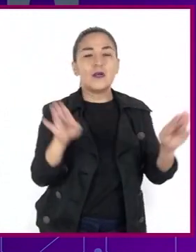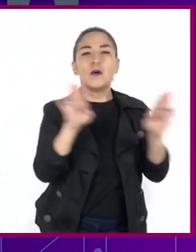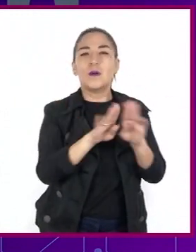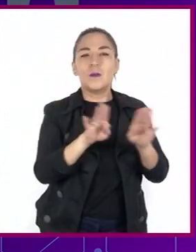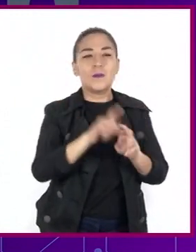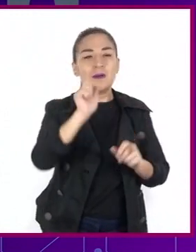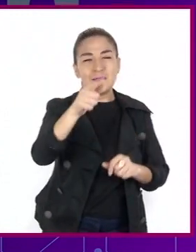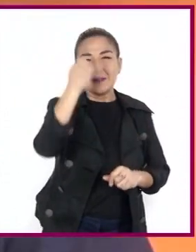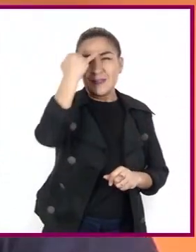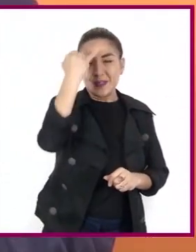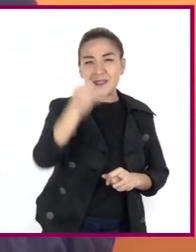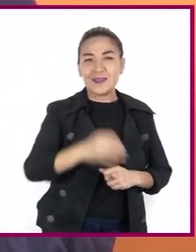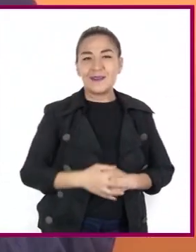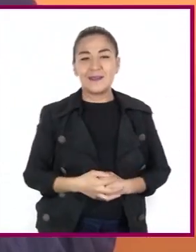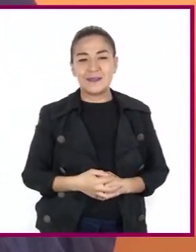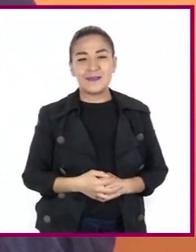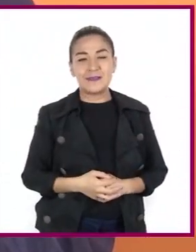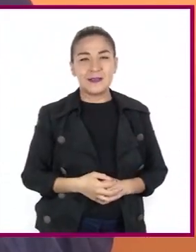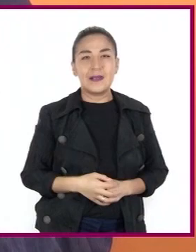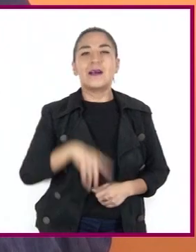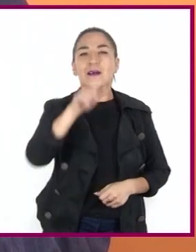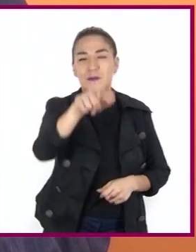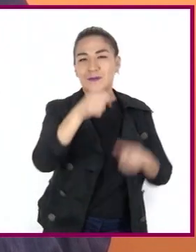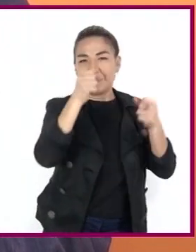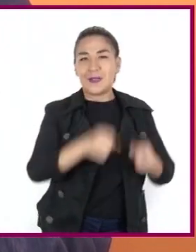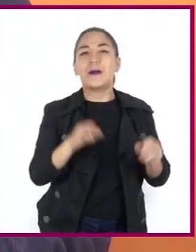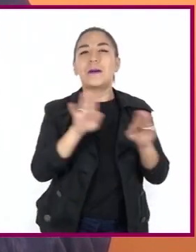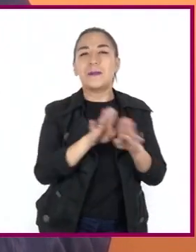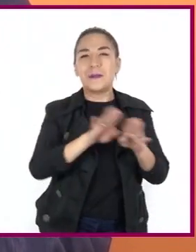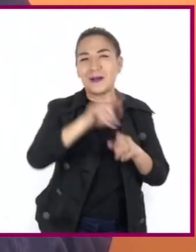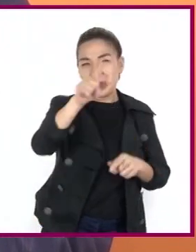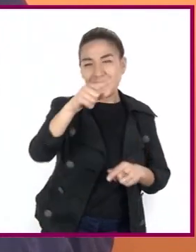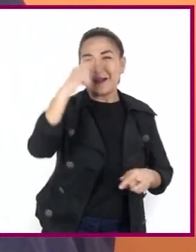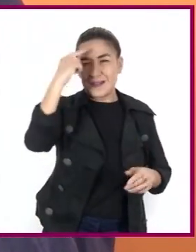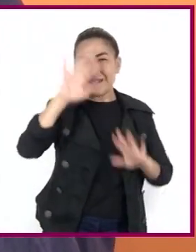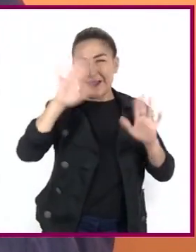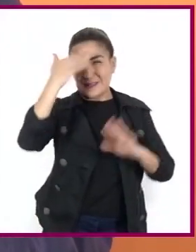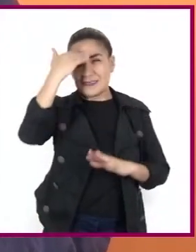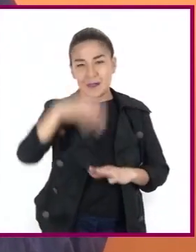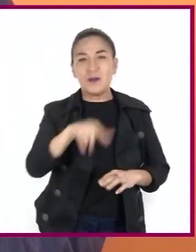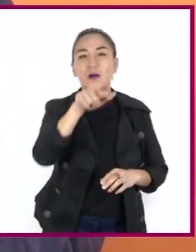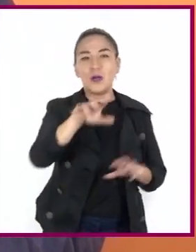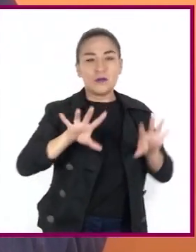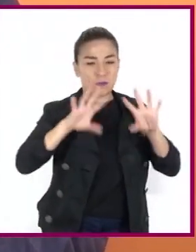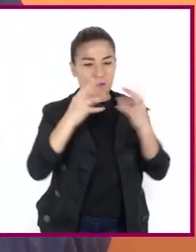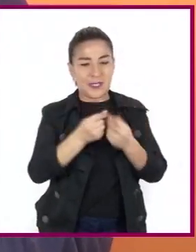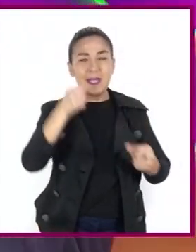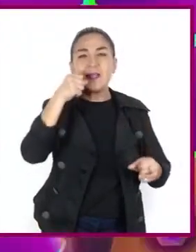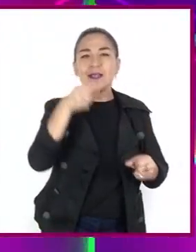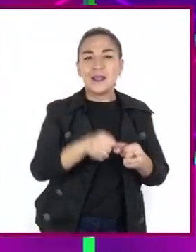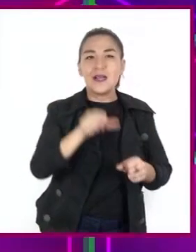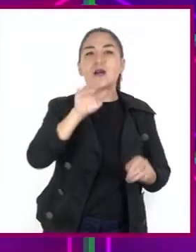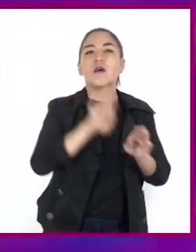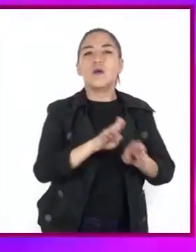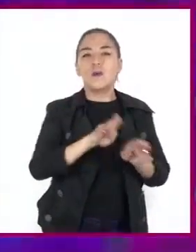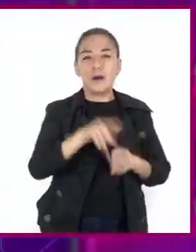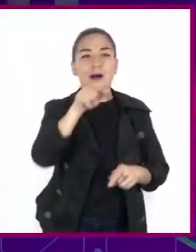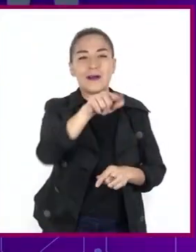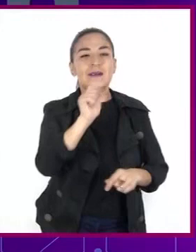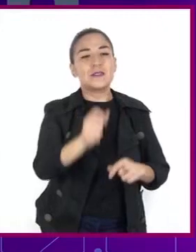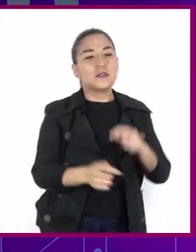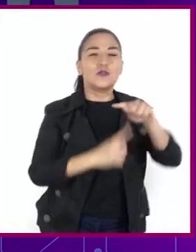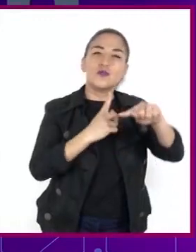idea de cómo hacerlo? Como seguramente ya lo dedujeron, podemos unir esas letras a través de signos que indiquen una